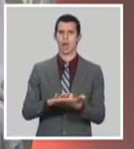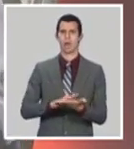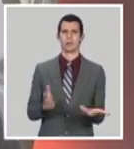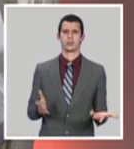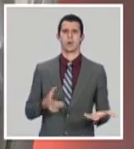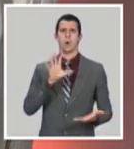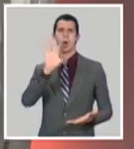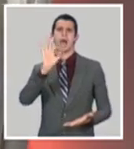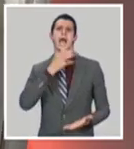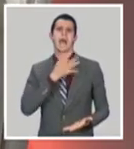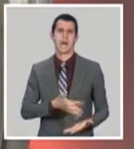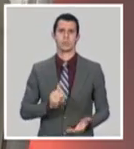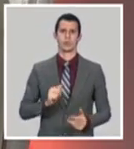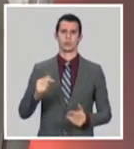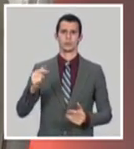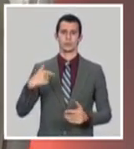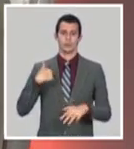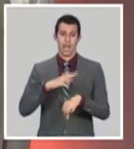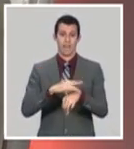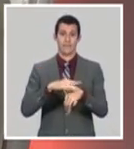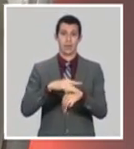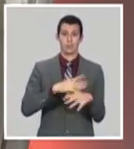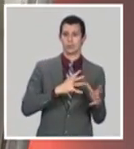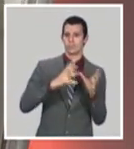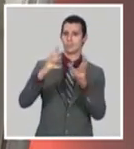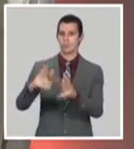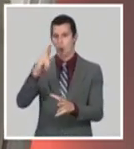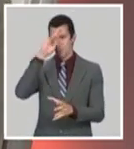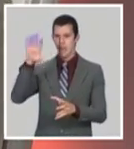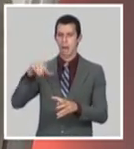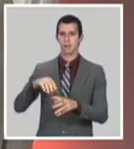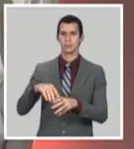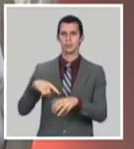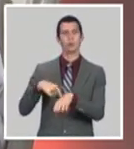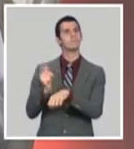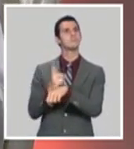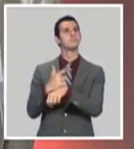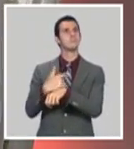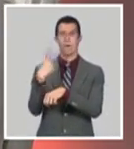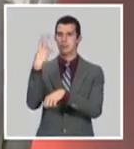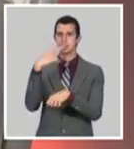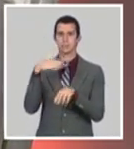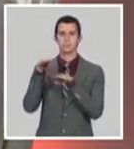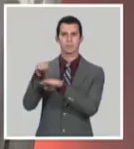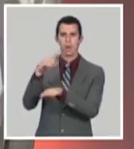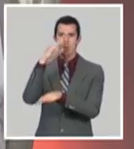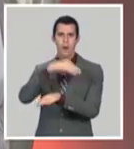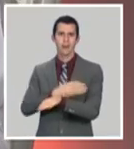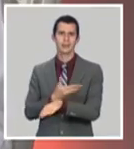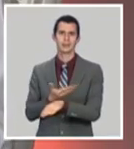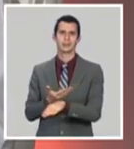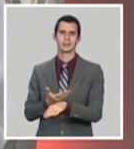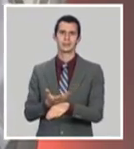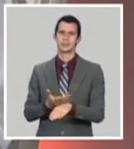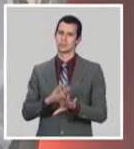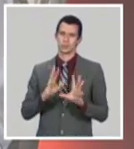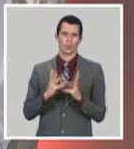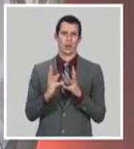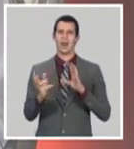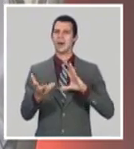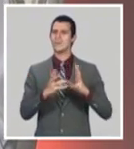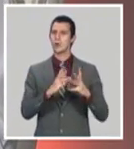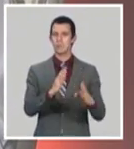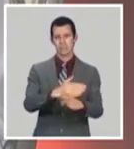ese momento y me tuvieron un tiempo y no me ingresaron. Es decir, esos temas que son todos los días y tienen que ver también con ese volumen de casos que